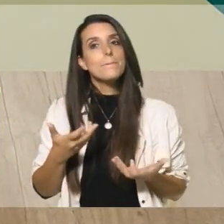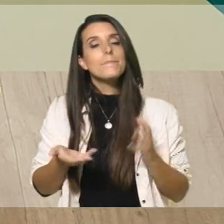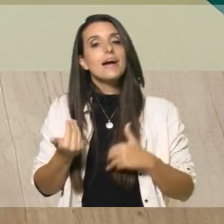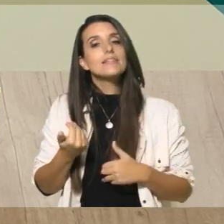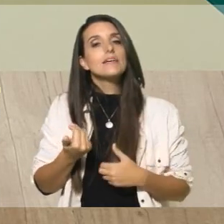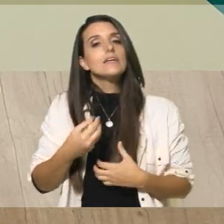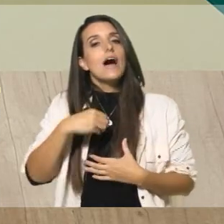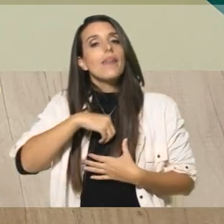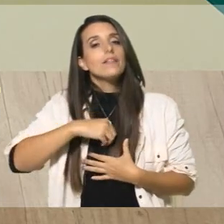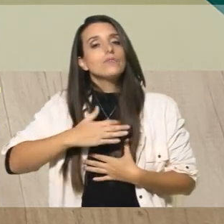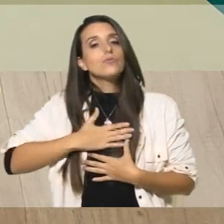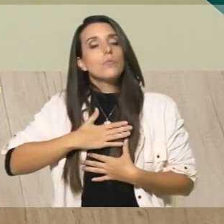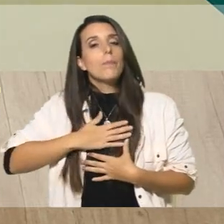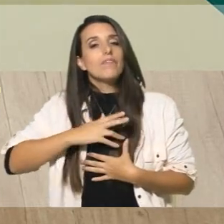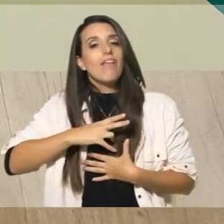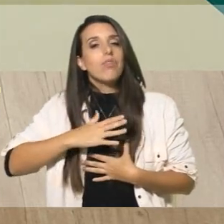personal. Entonces,